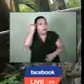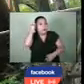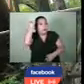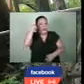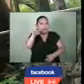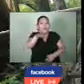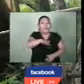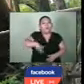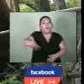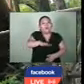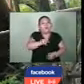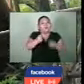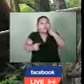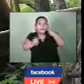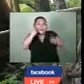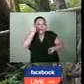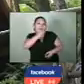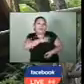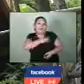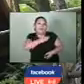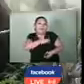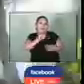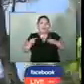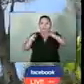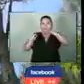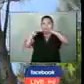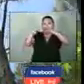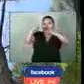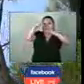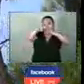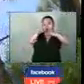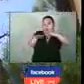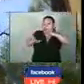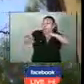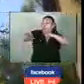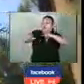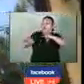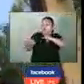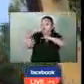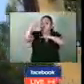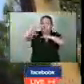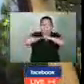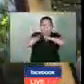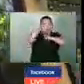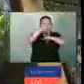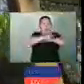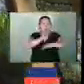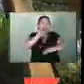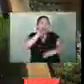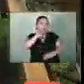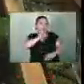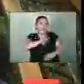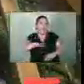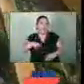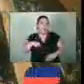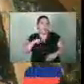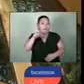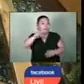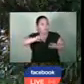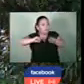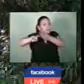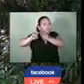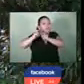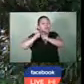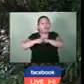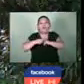llaman el turismo romántico. Se construyó esta cabaña en medio de la vegetación. Según el propietario del hotel, este giro al